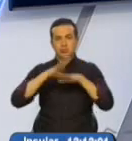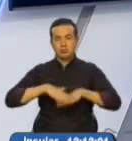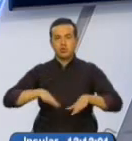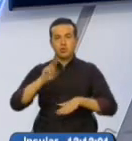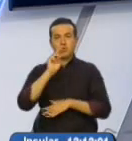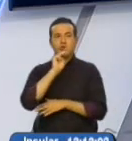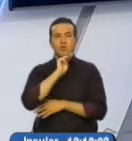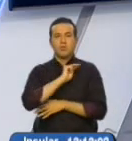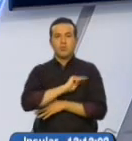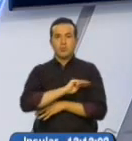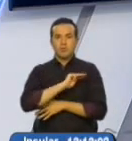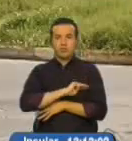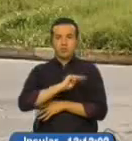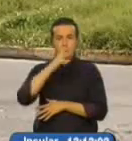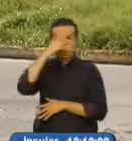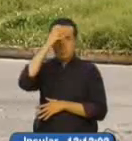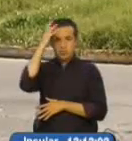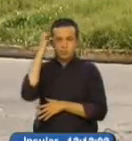Mauricio Rodas.